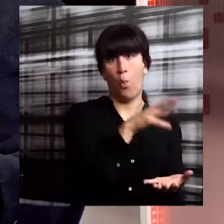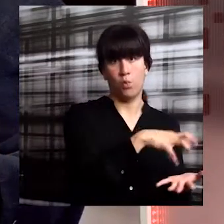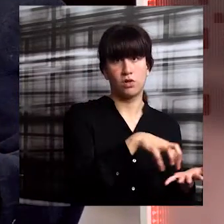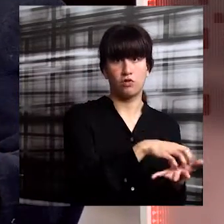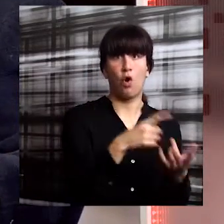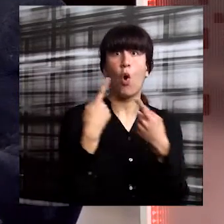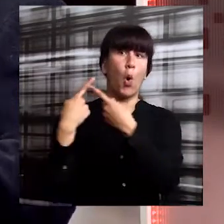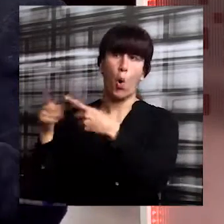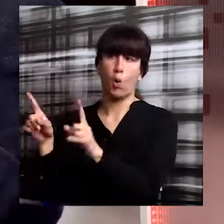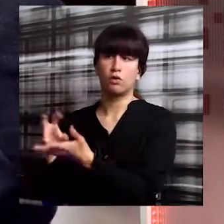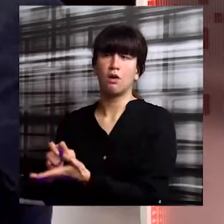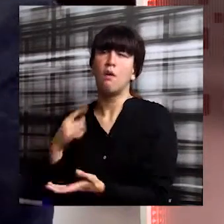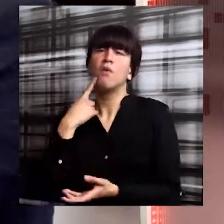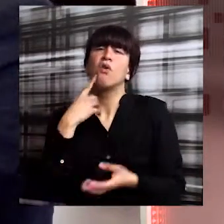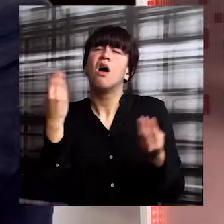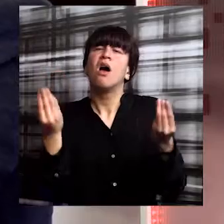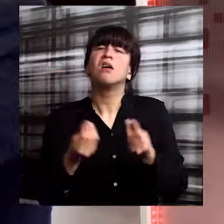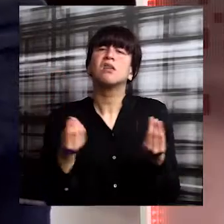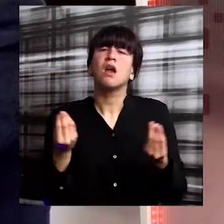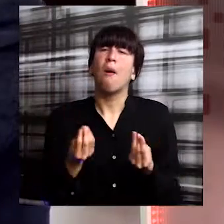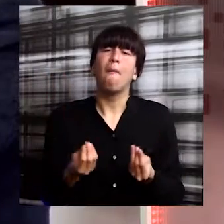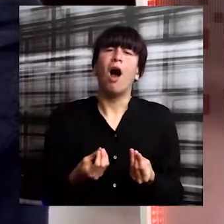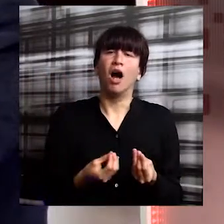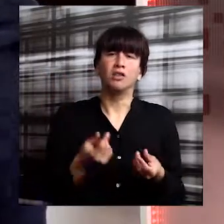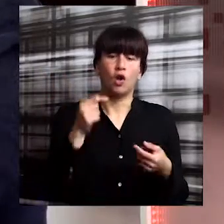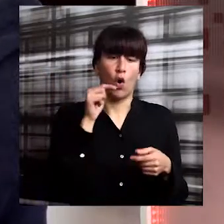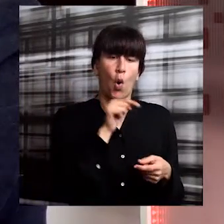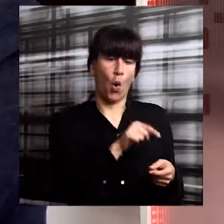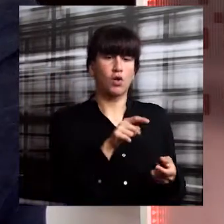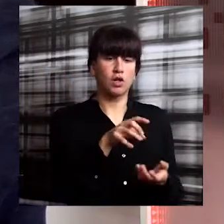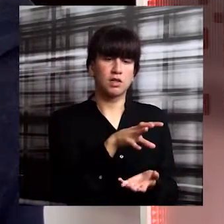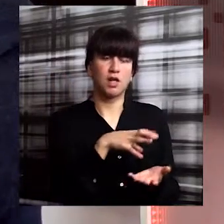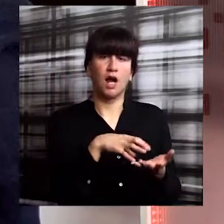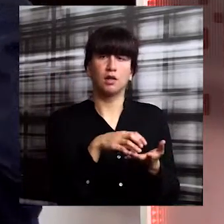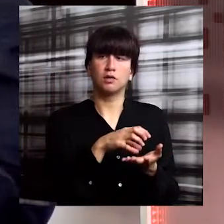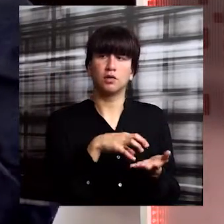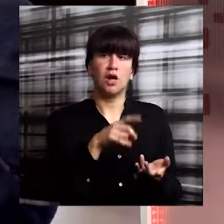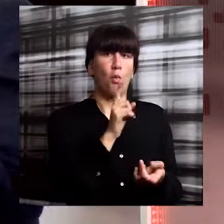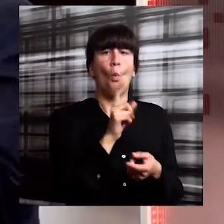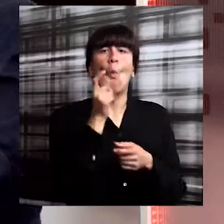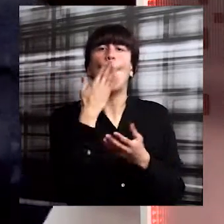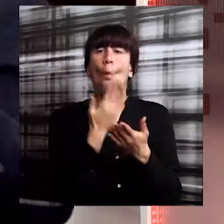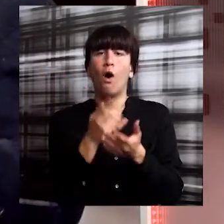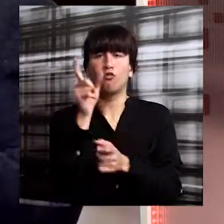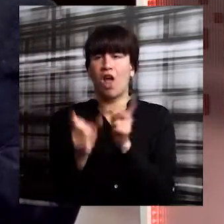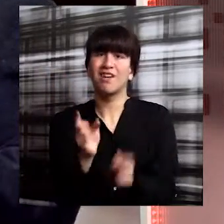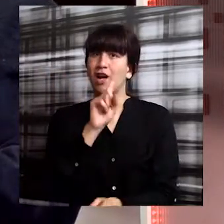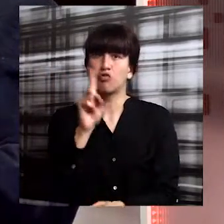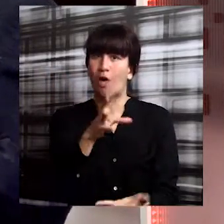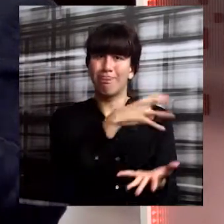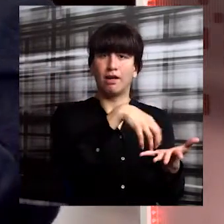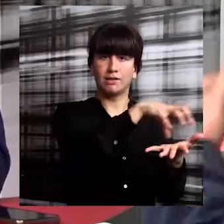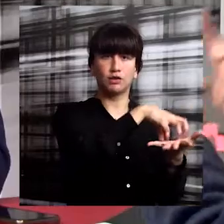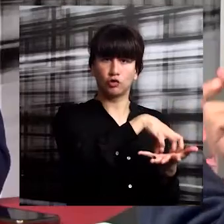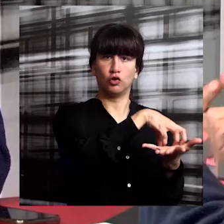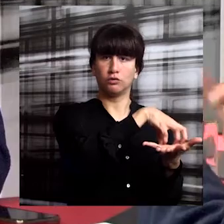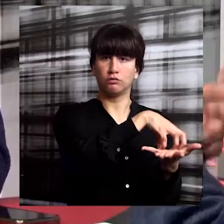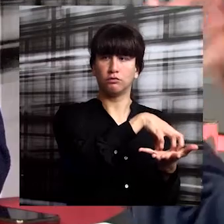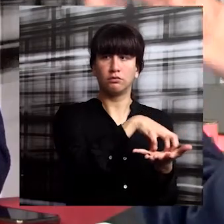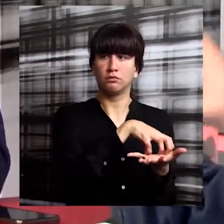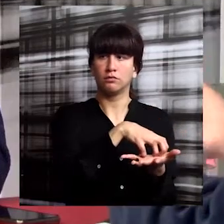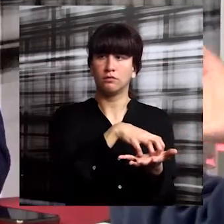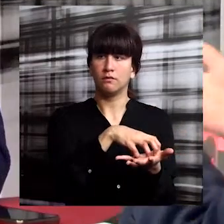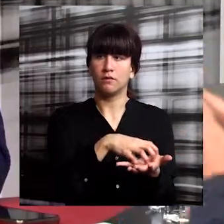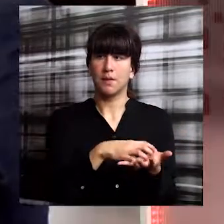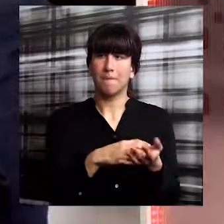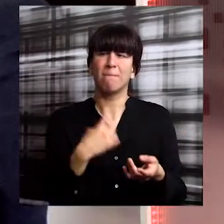sector. Pero ¿qué va a pasar, por ejemplo, con este gobernador provincial si es que no es del sector del gobierno de turno? ¿Qué va a pasar con las atribuciones?